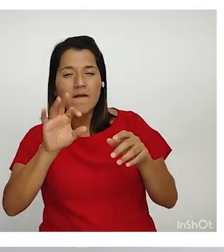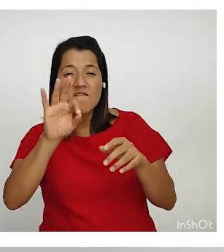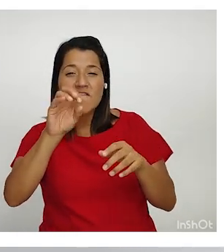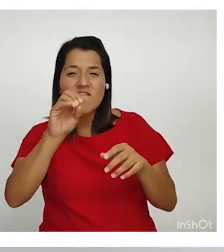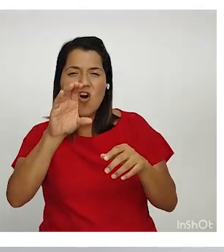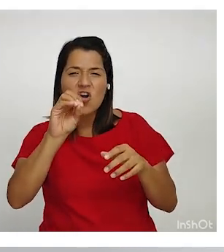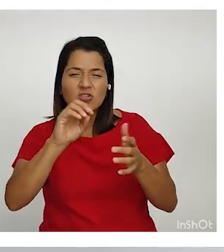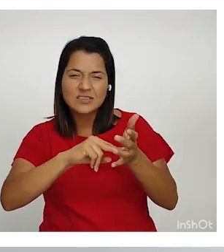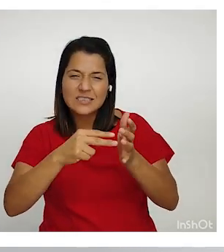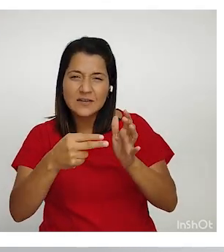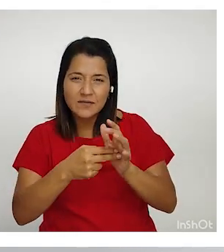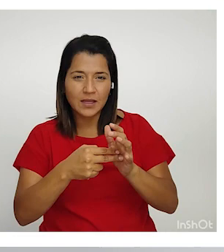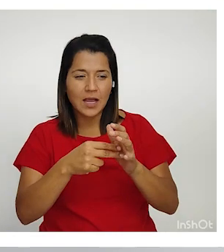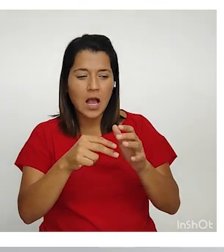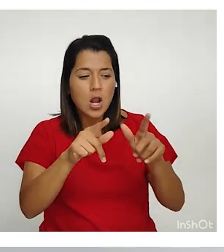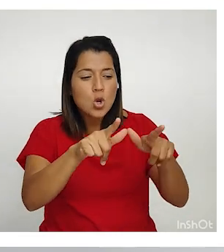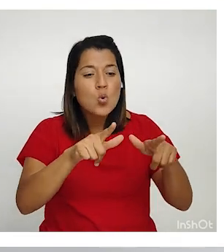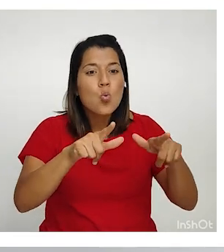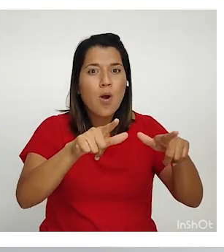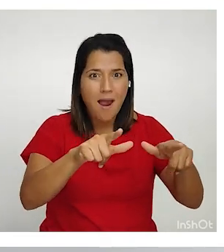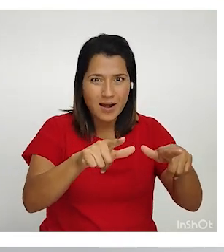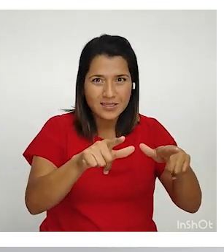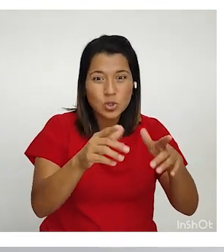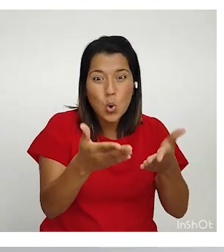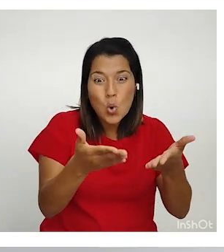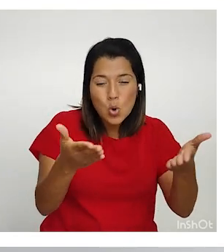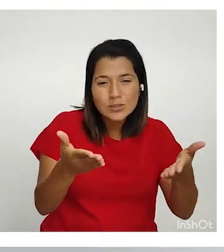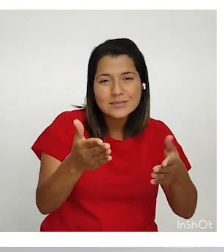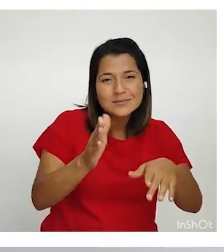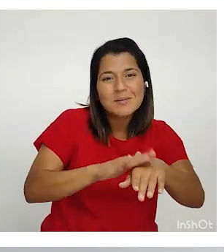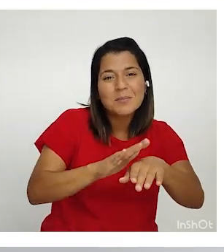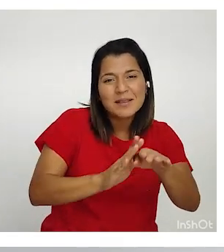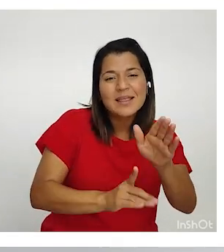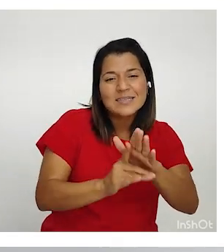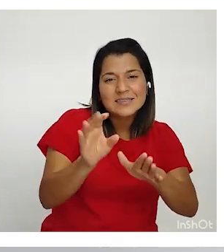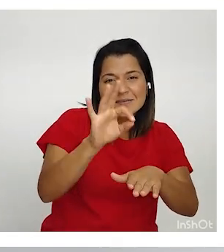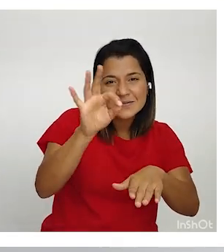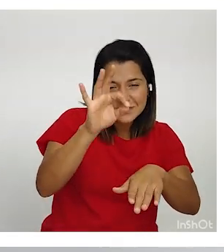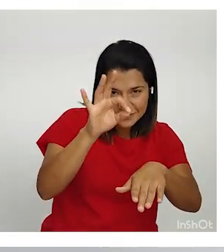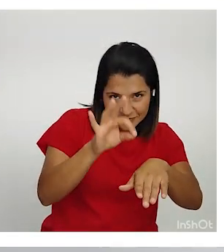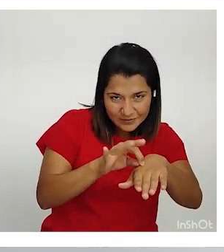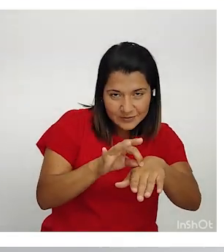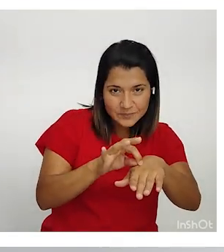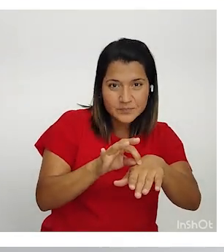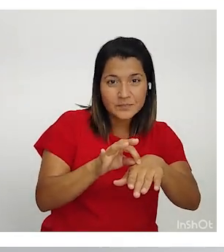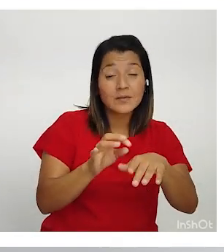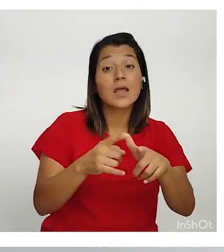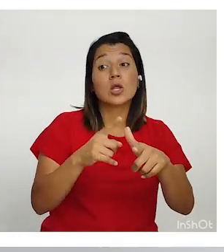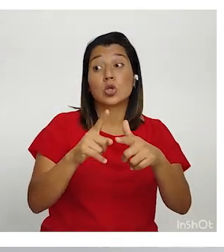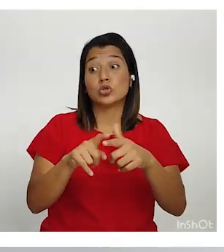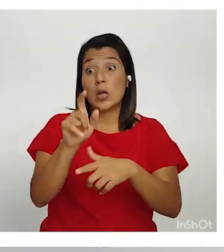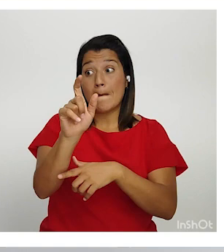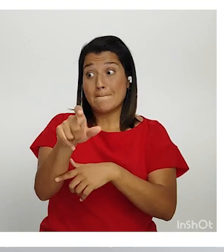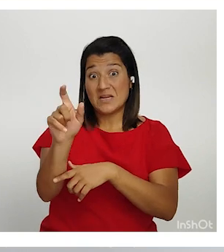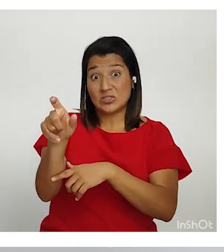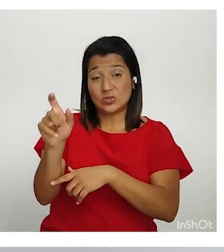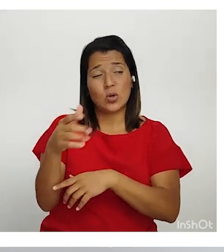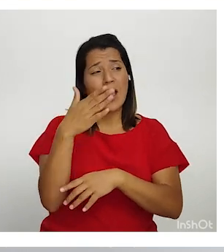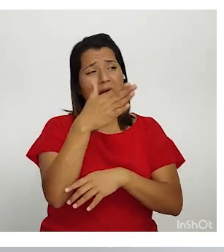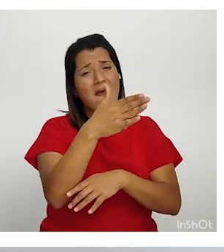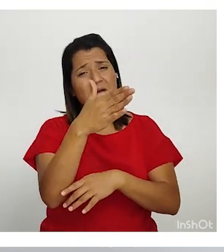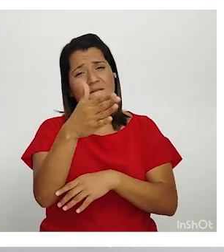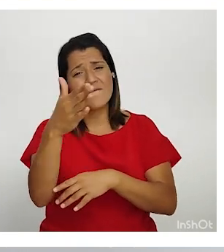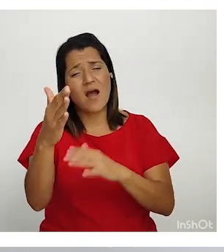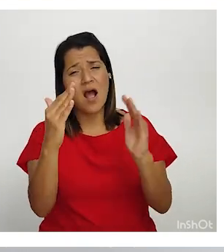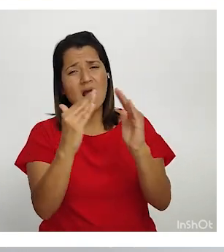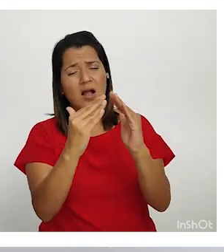vamos encontrando. Estas personas del Ministerio de Salud, funcionarios específicamente, se llaman vectores y van de hogar en hogar revisando posibles